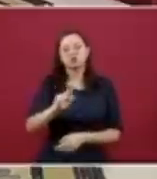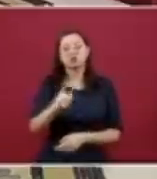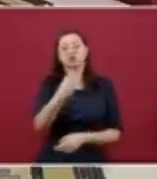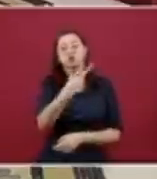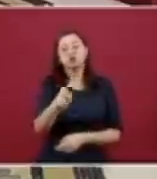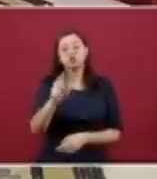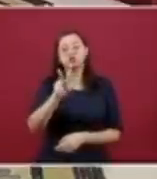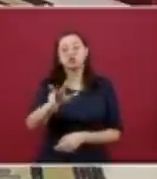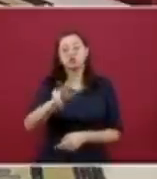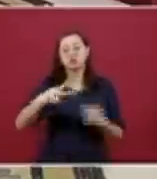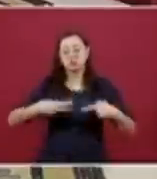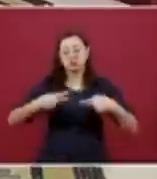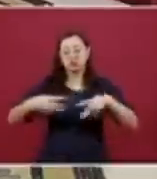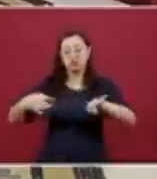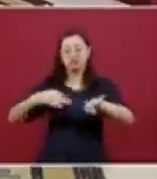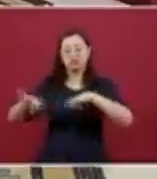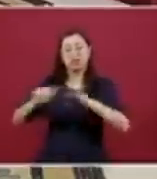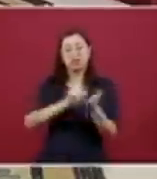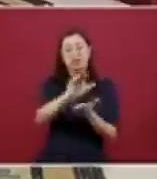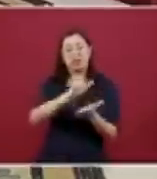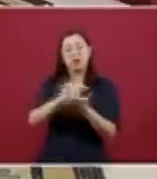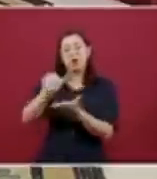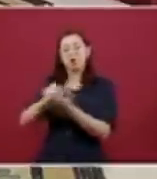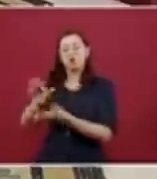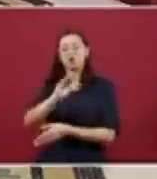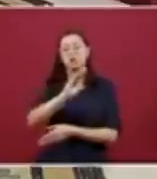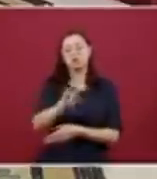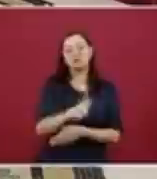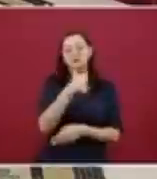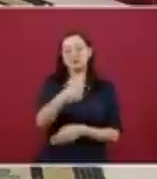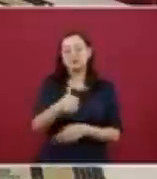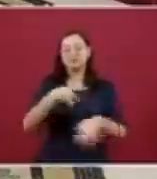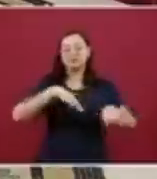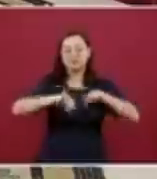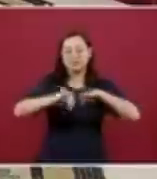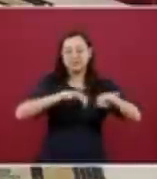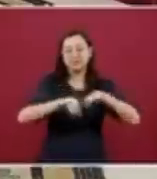218 trabajadores, 96 empleados operativos,